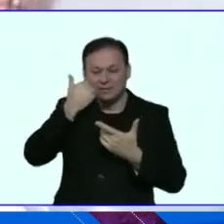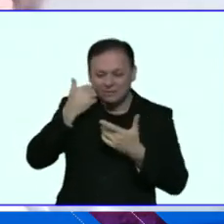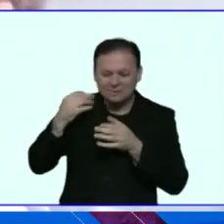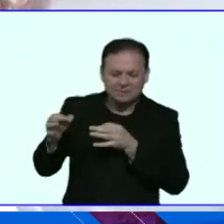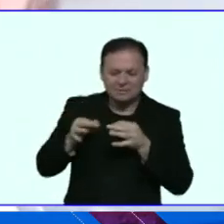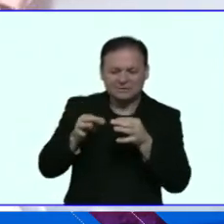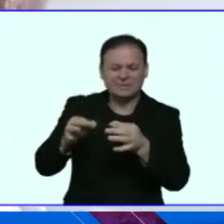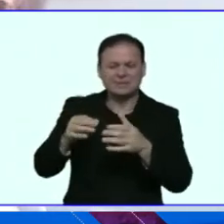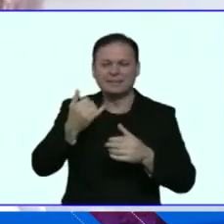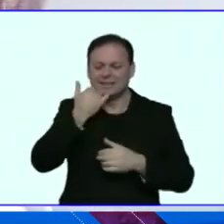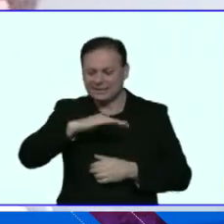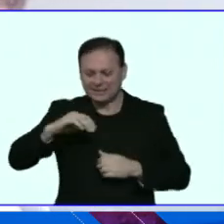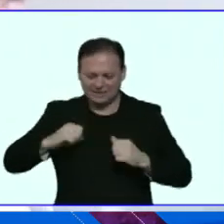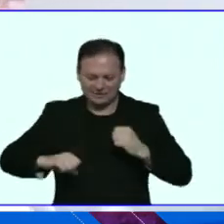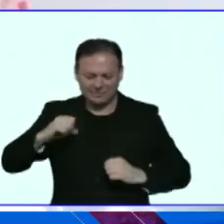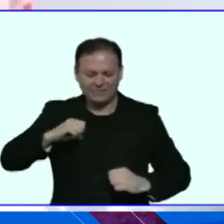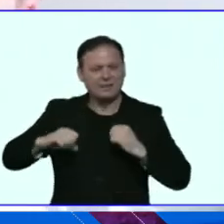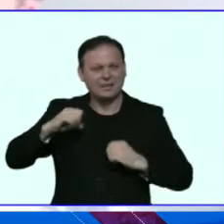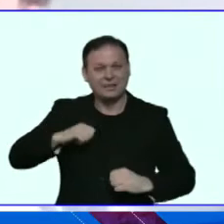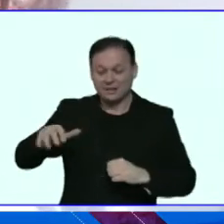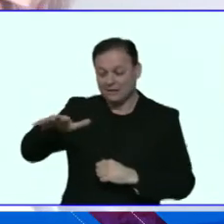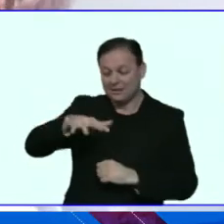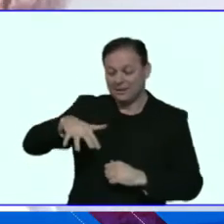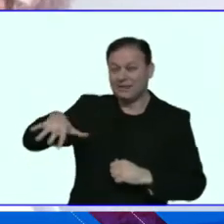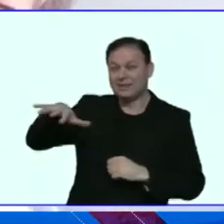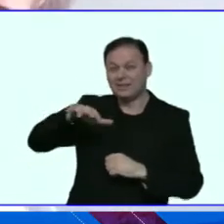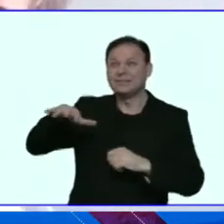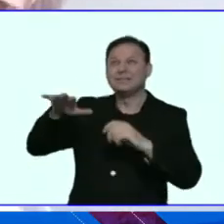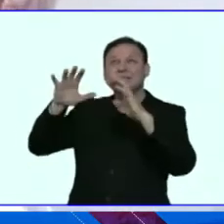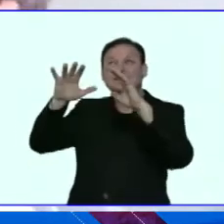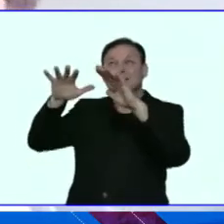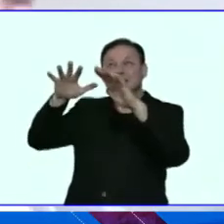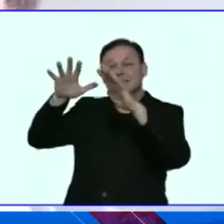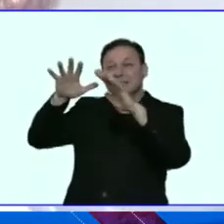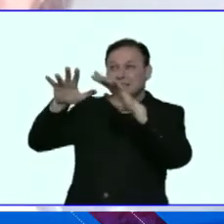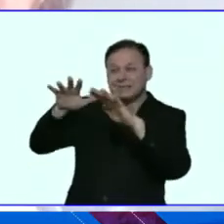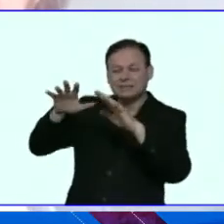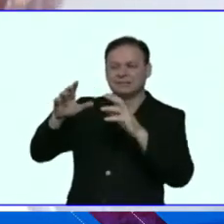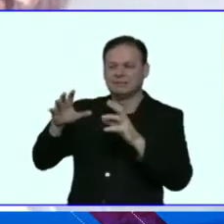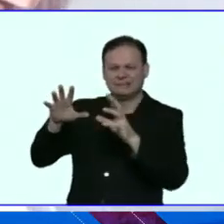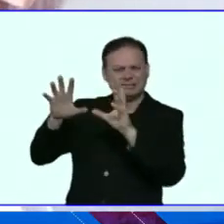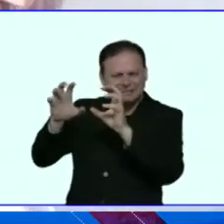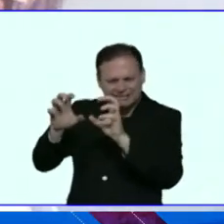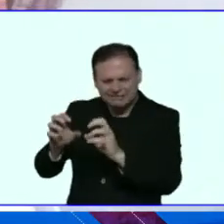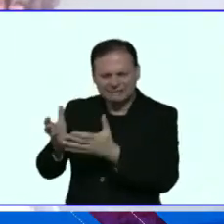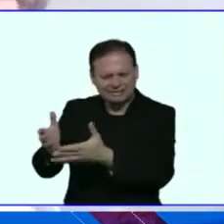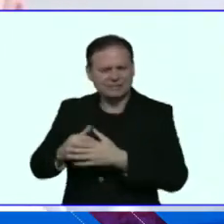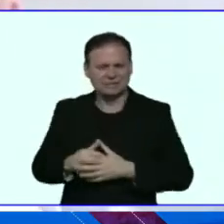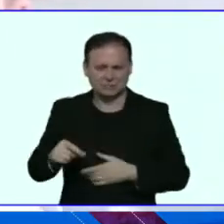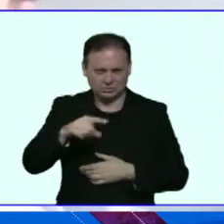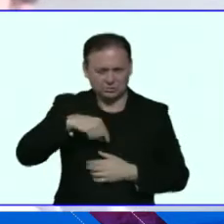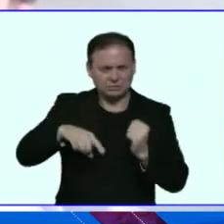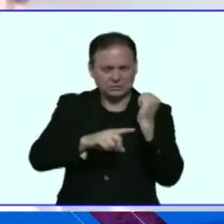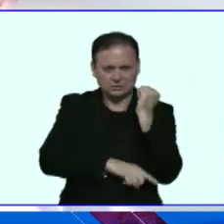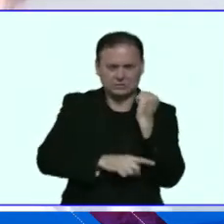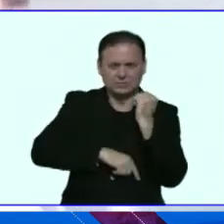infantiles, renales, ahí está el marco y el abanico de nuestros pacientes. Es enorme el servicio que presentamos y por